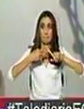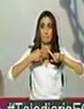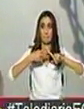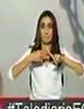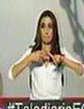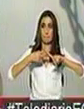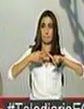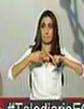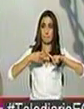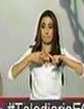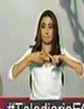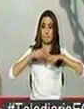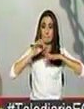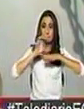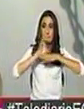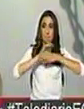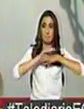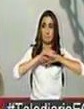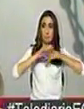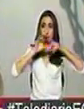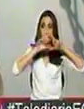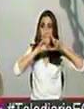una empresa